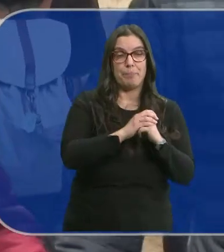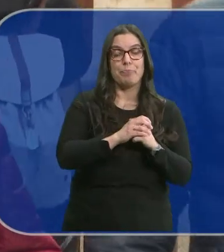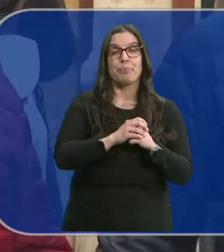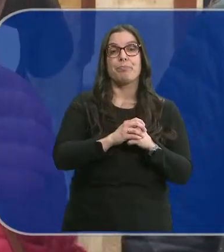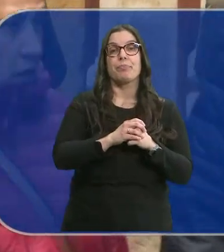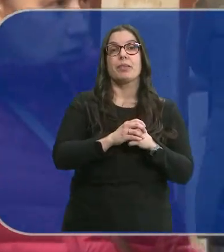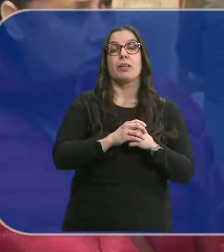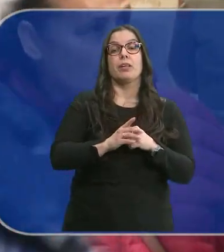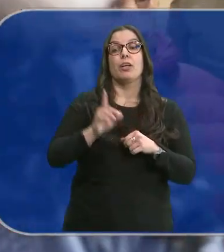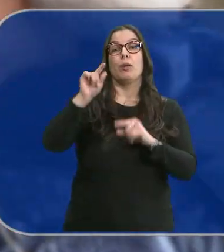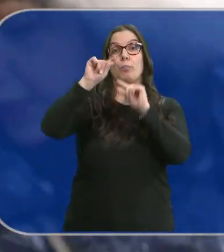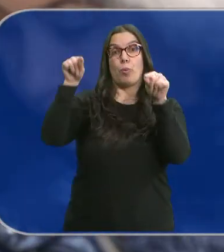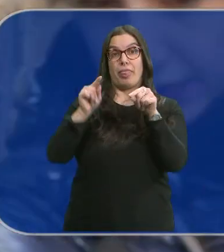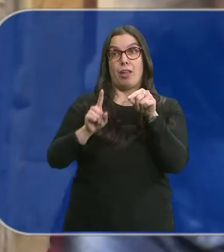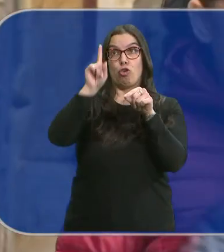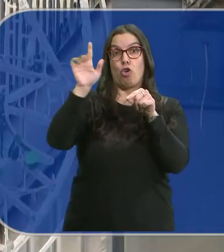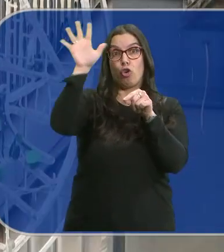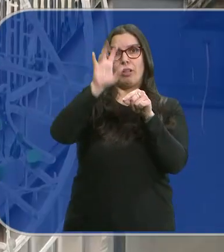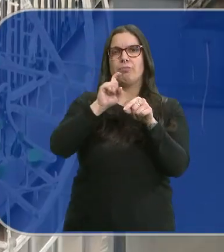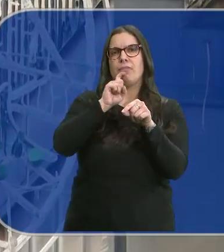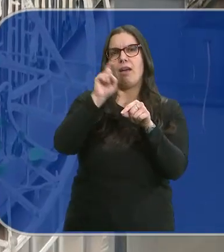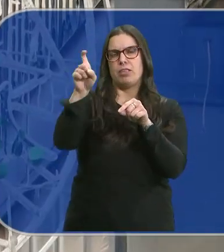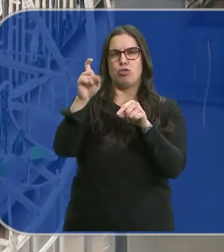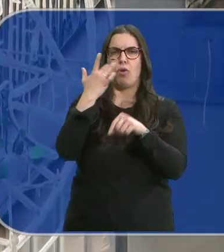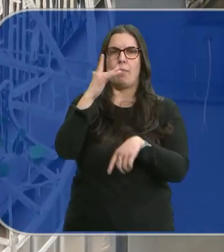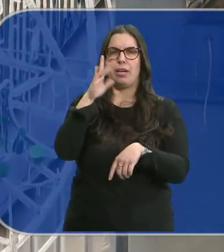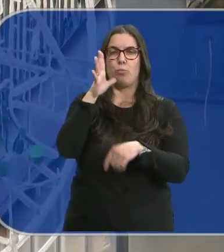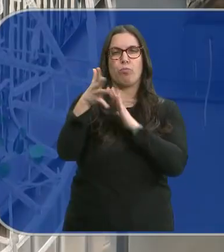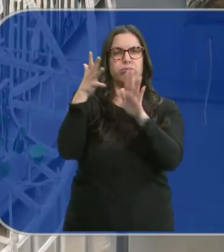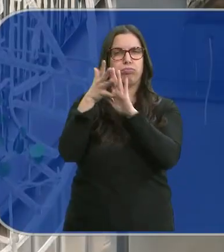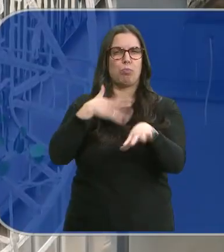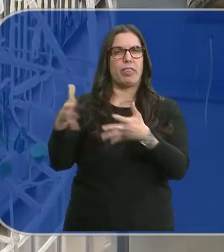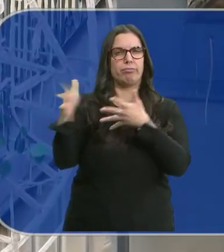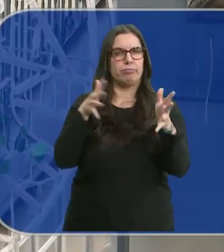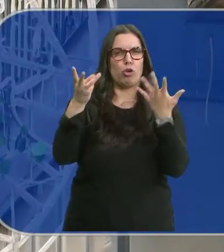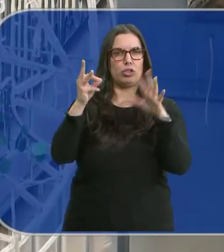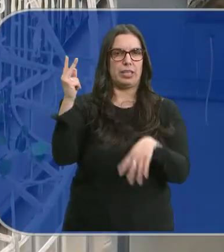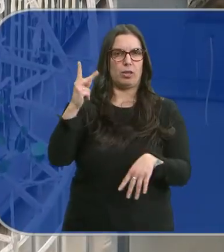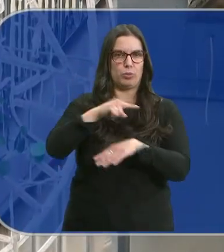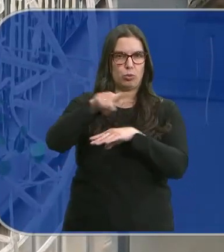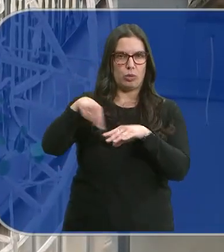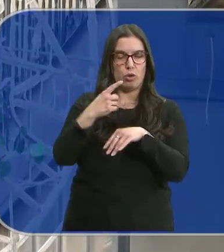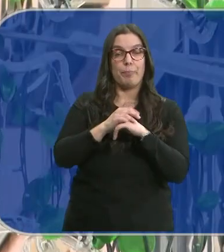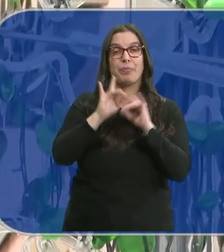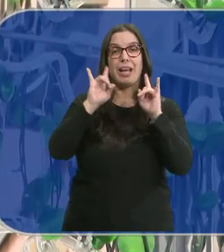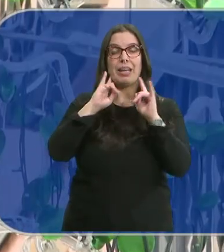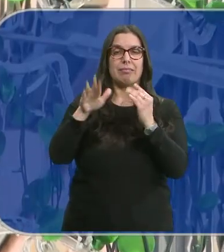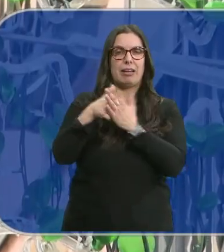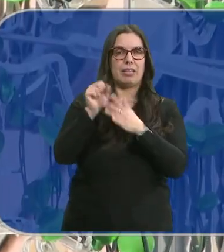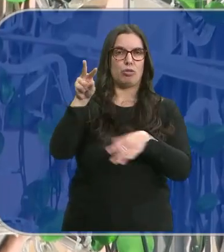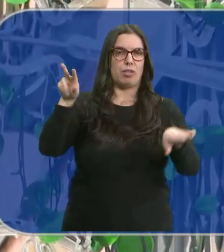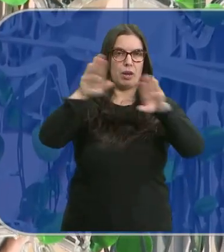tercio norte de la provincia se encuentra en aviso amarillo por rachas de hasta 80 km por hora. Las alertas se mantendrán hasta la